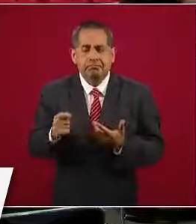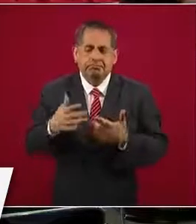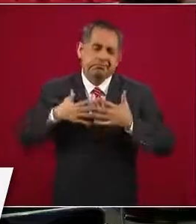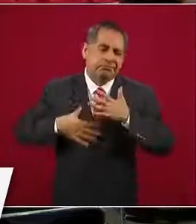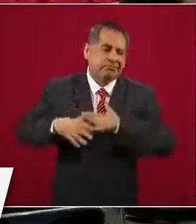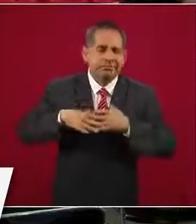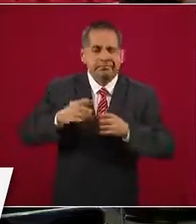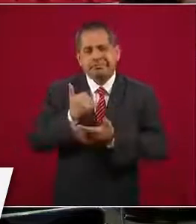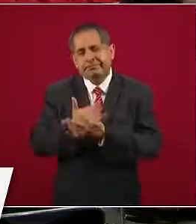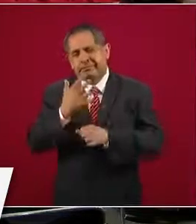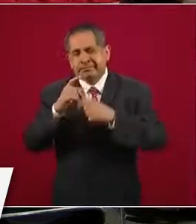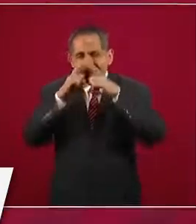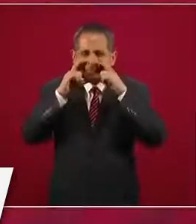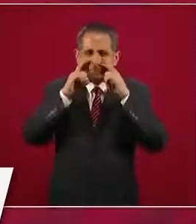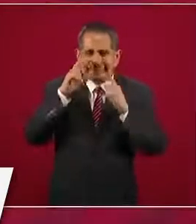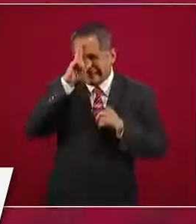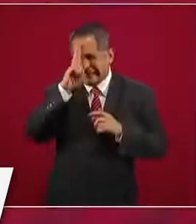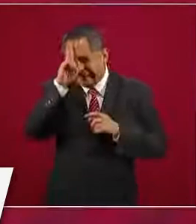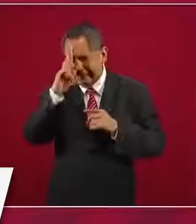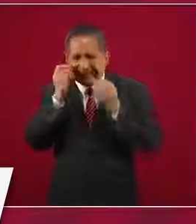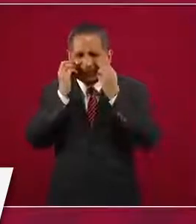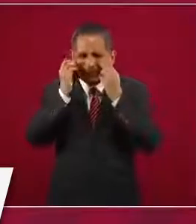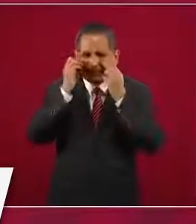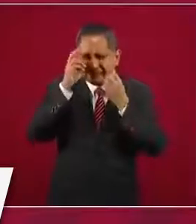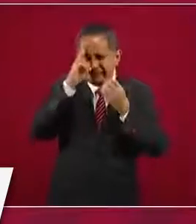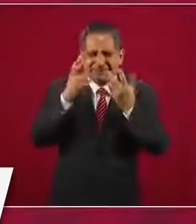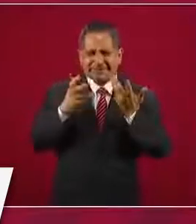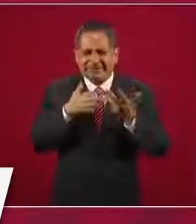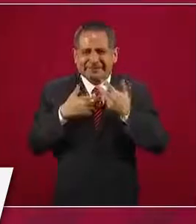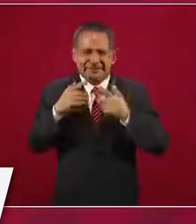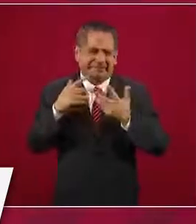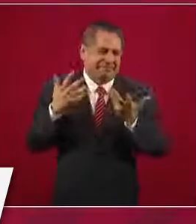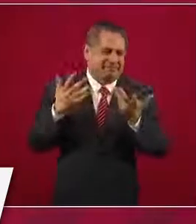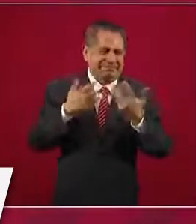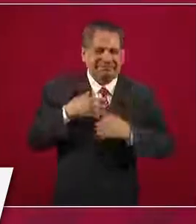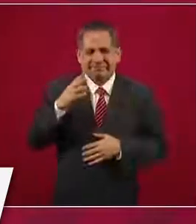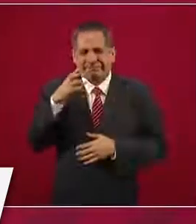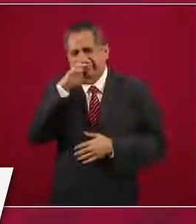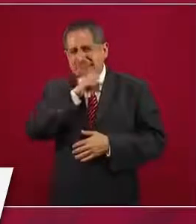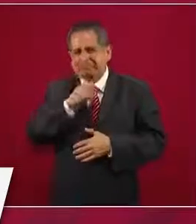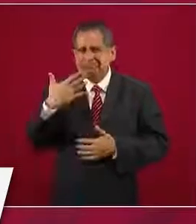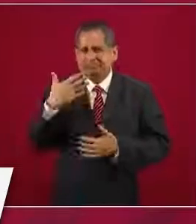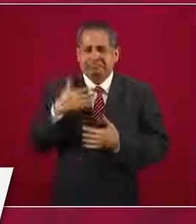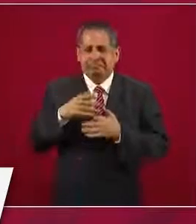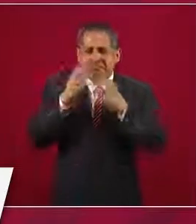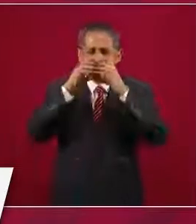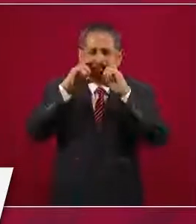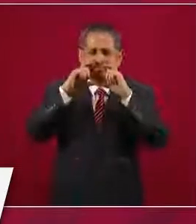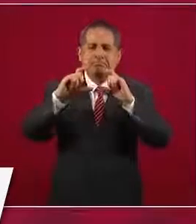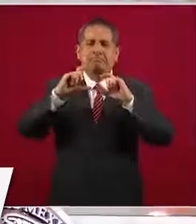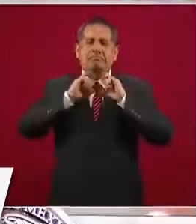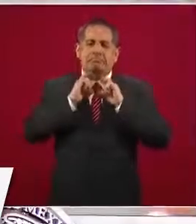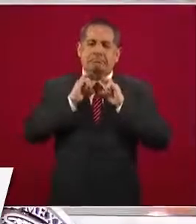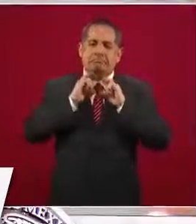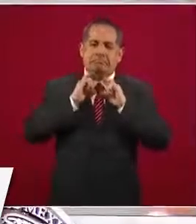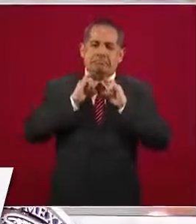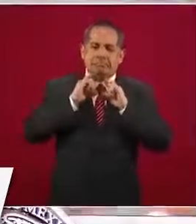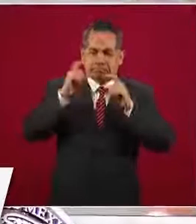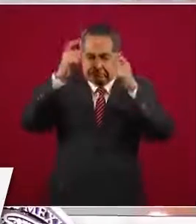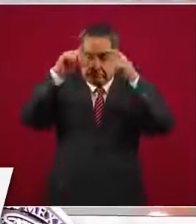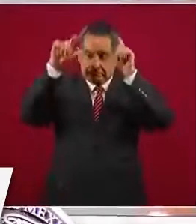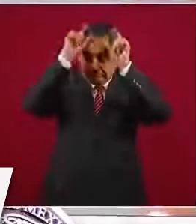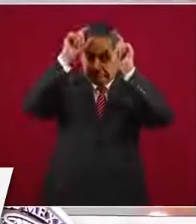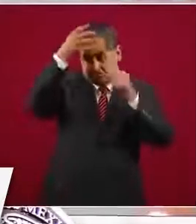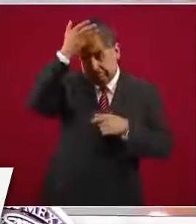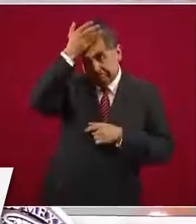cansemos de él nos pica nos da comezón nos arde nos da calor y al rato lo traemos de gargantilla lo traemos de